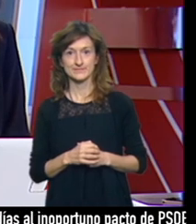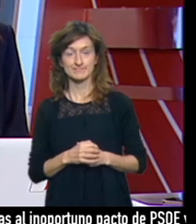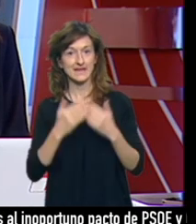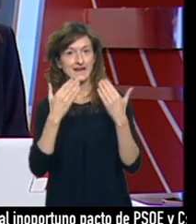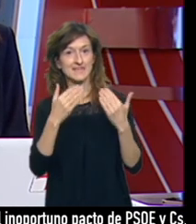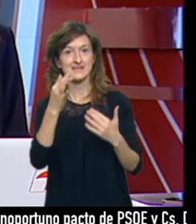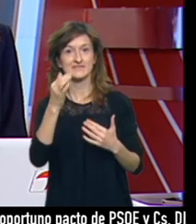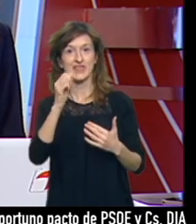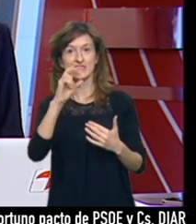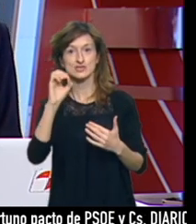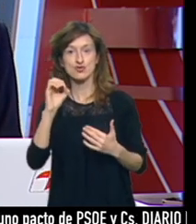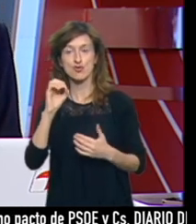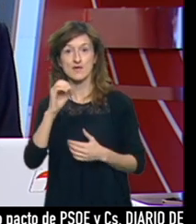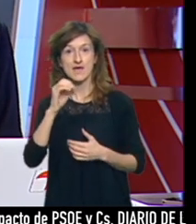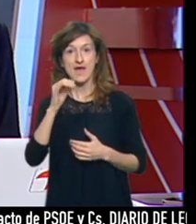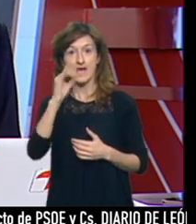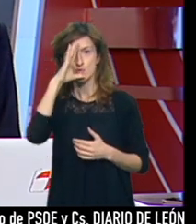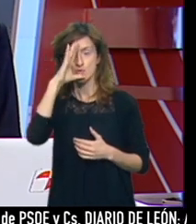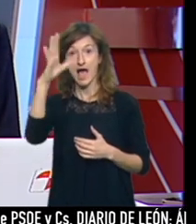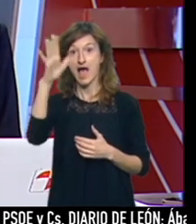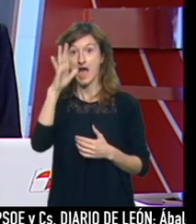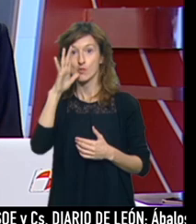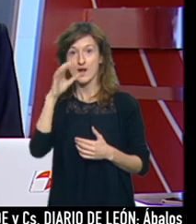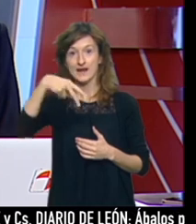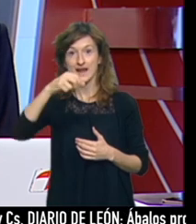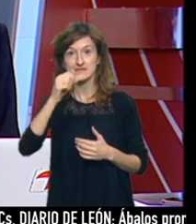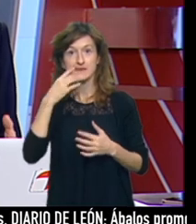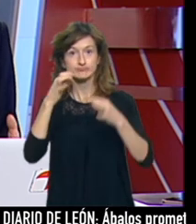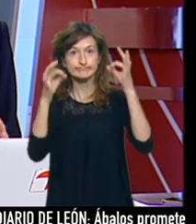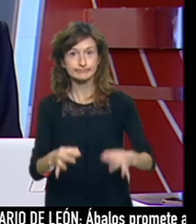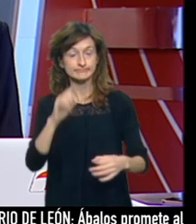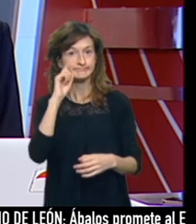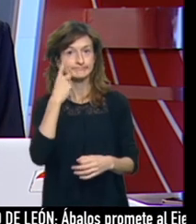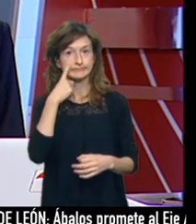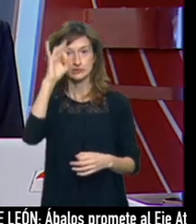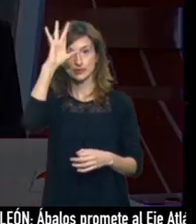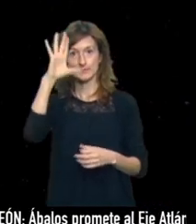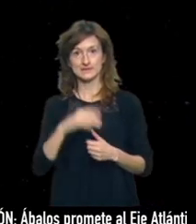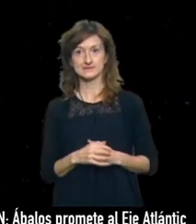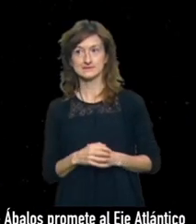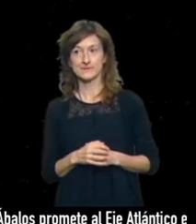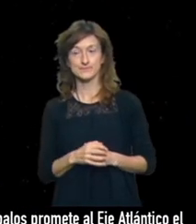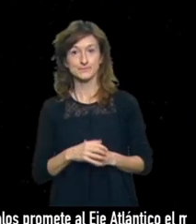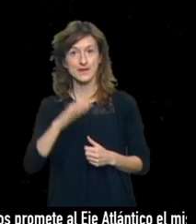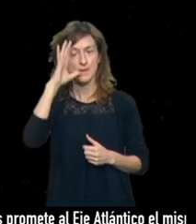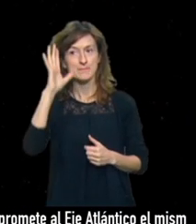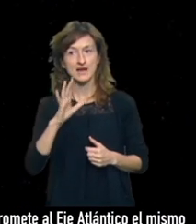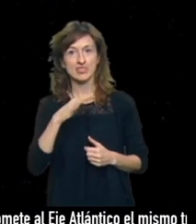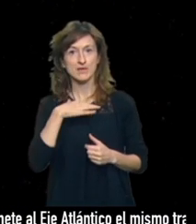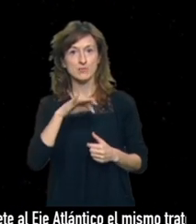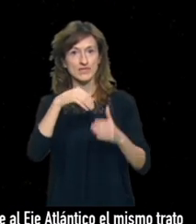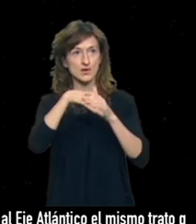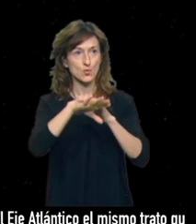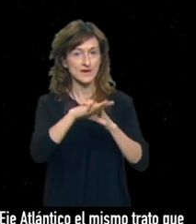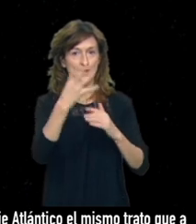Gracias, Francisco. Hay agua en la Luna. La NASA ha confirmado este descubrimiento sorprendente. Parece que puede acumularse en